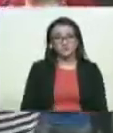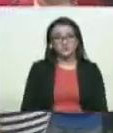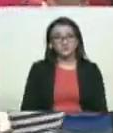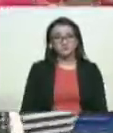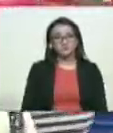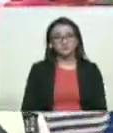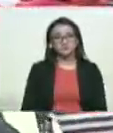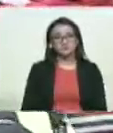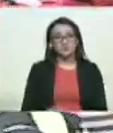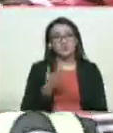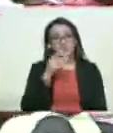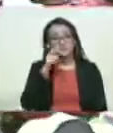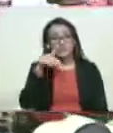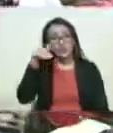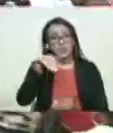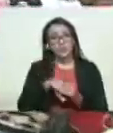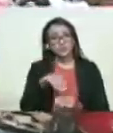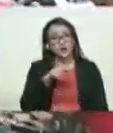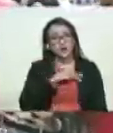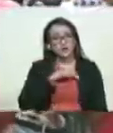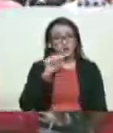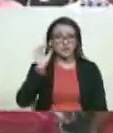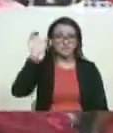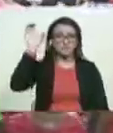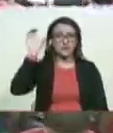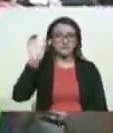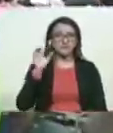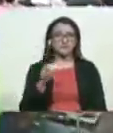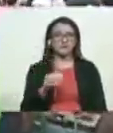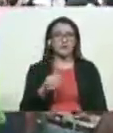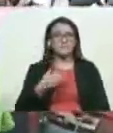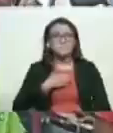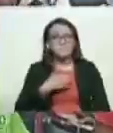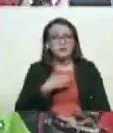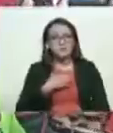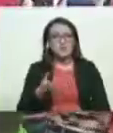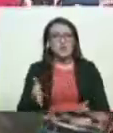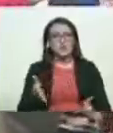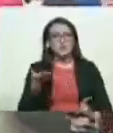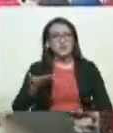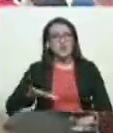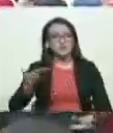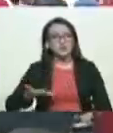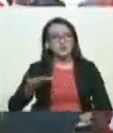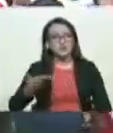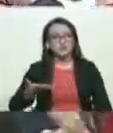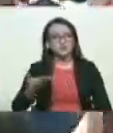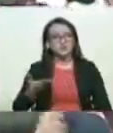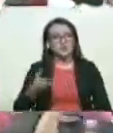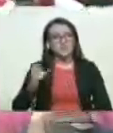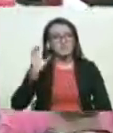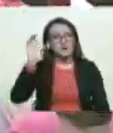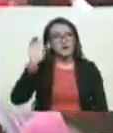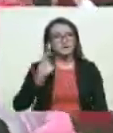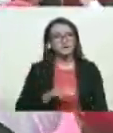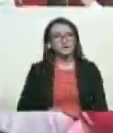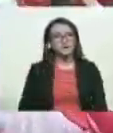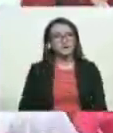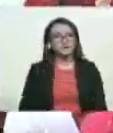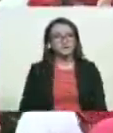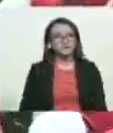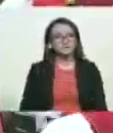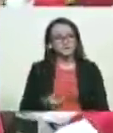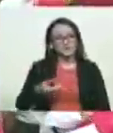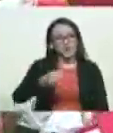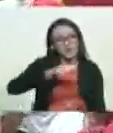aquel que vaya a votar con su carné de la patria va a tener un premio importante de la patria porque las cosas dando y dando